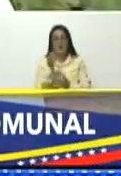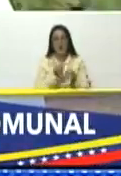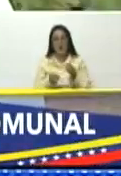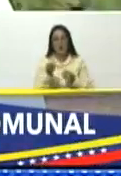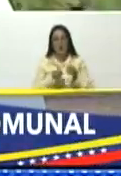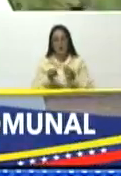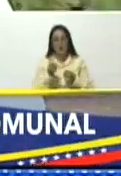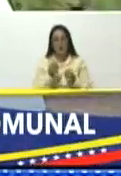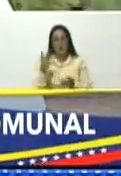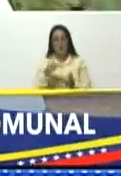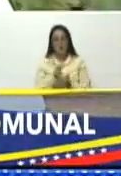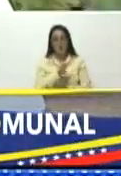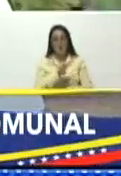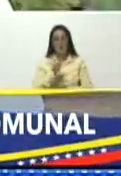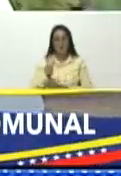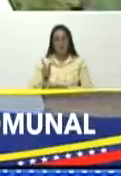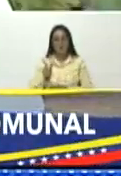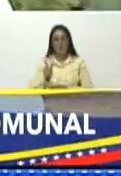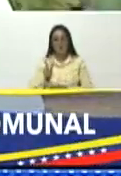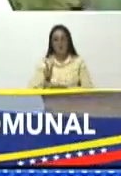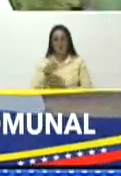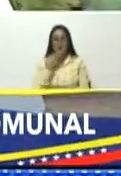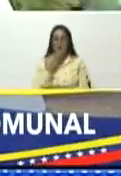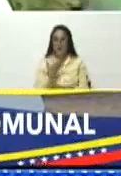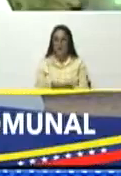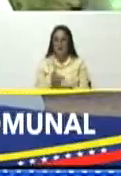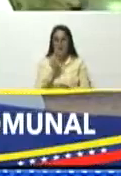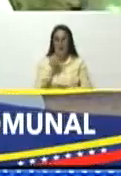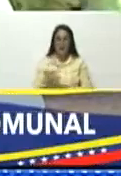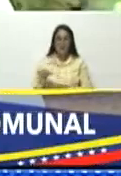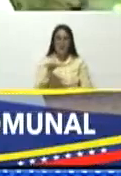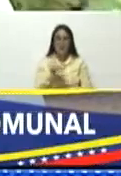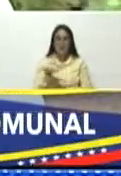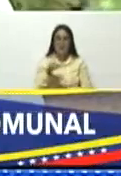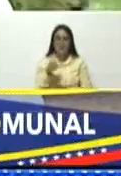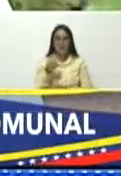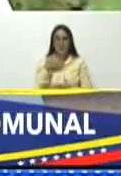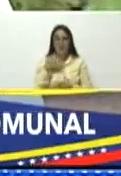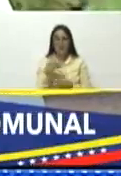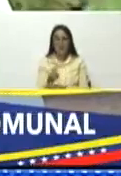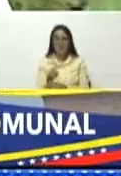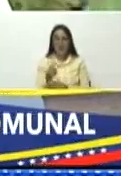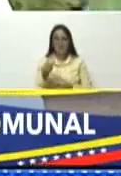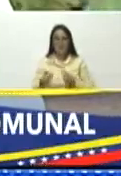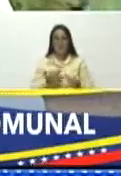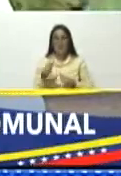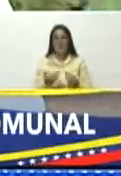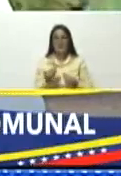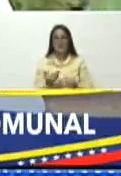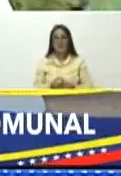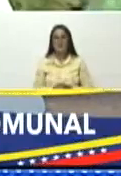económico 2022 y les doy las gracias al pueblo por creer, por hacer,